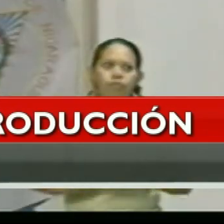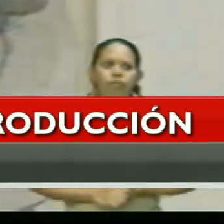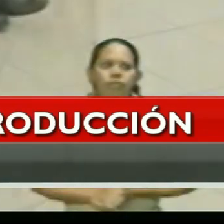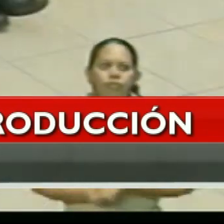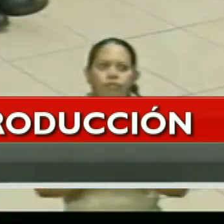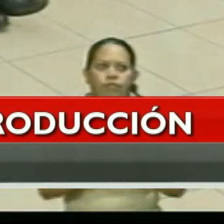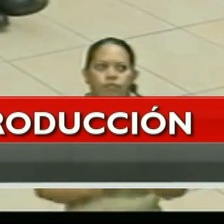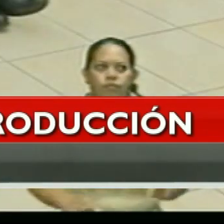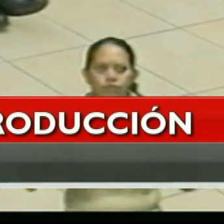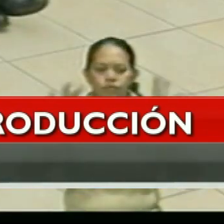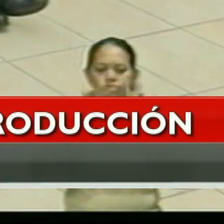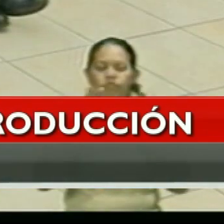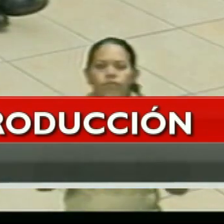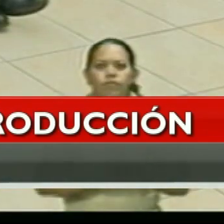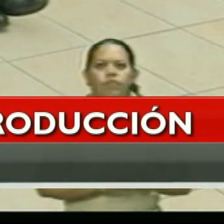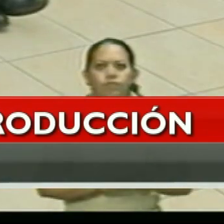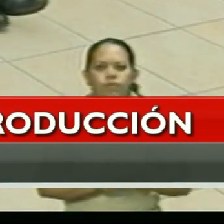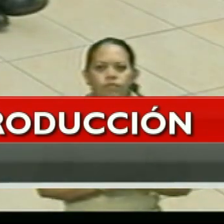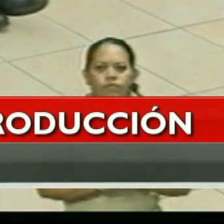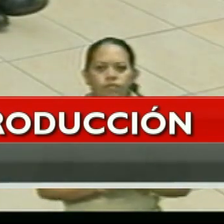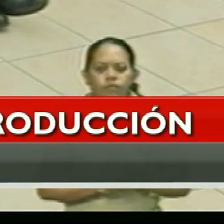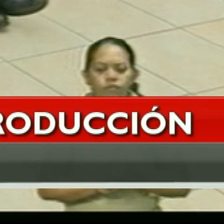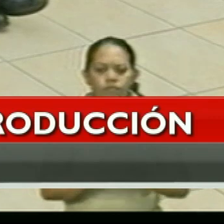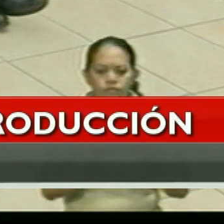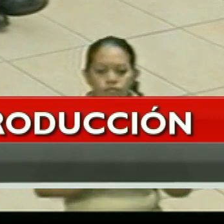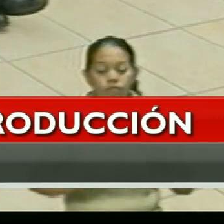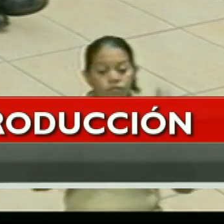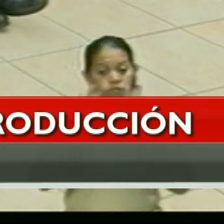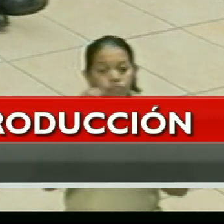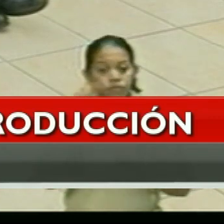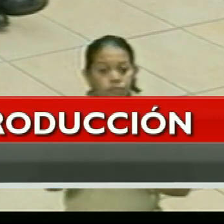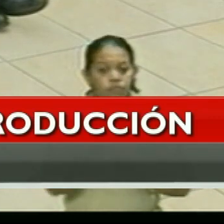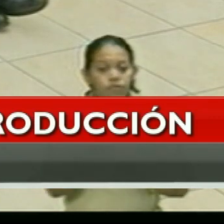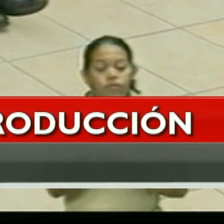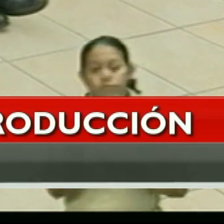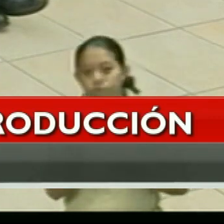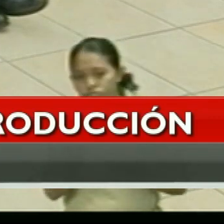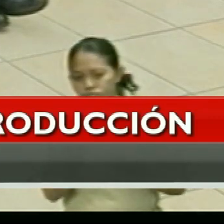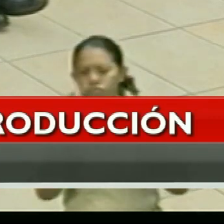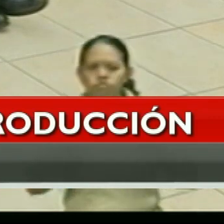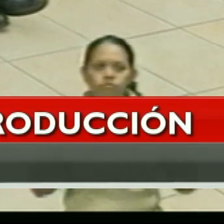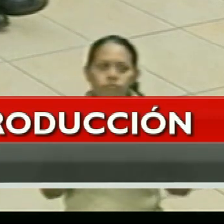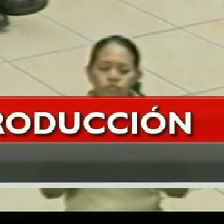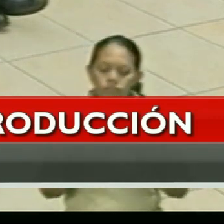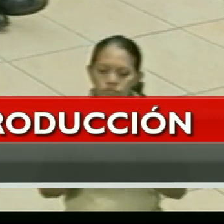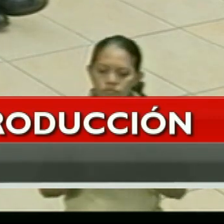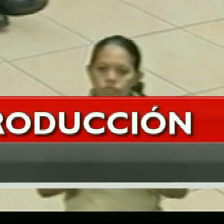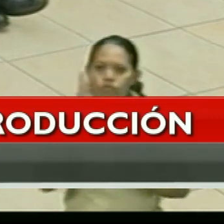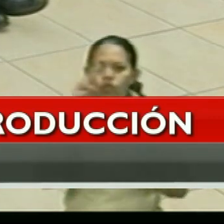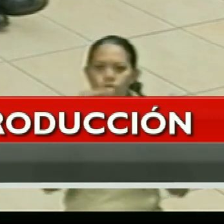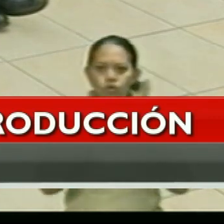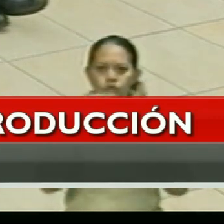La exportación de la parte agroalimentaria va a alcanzar